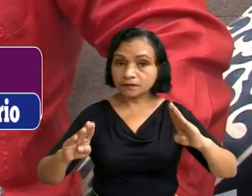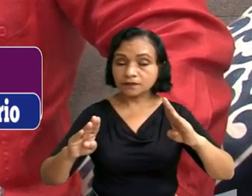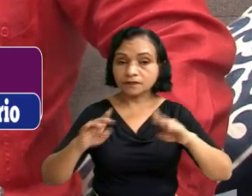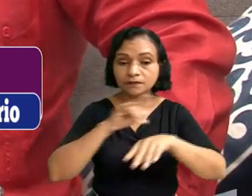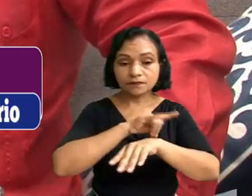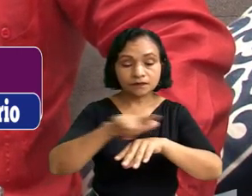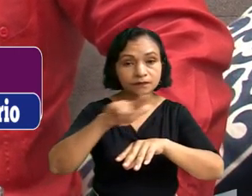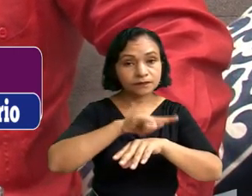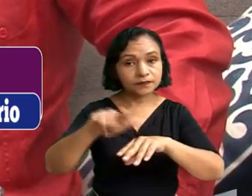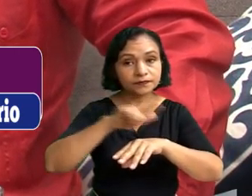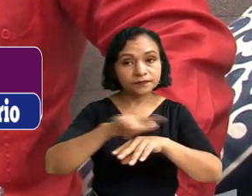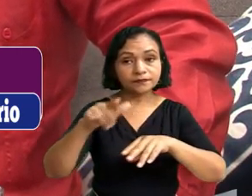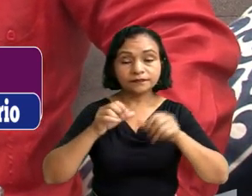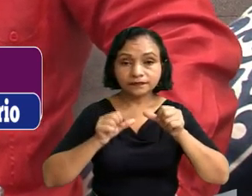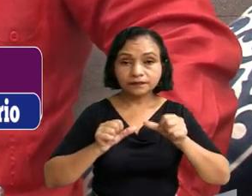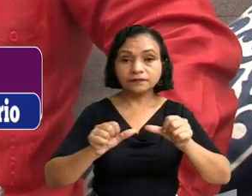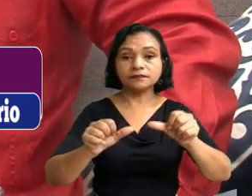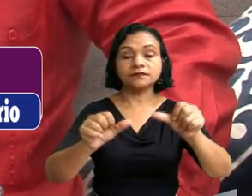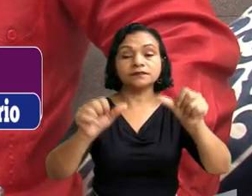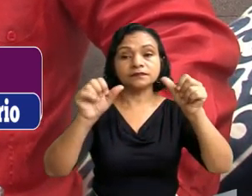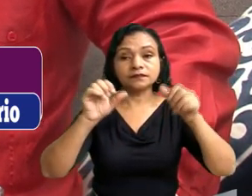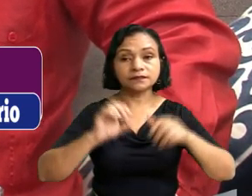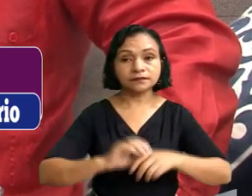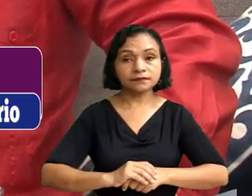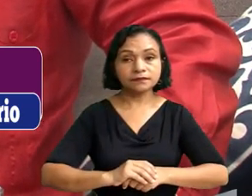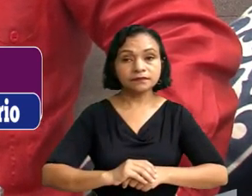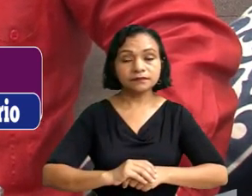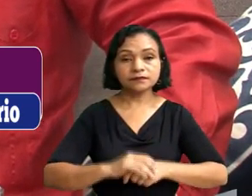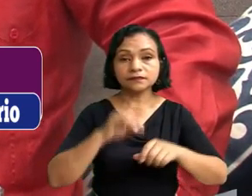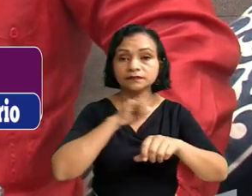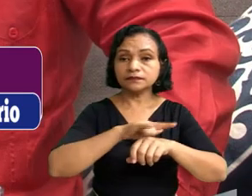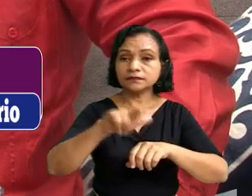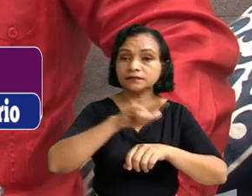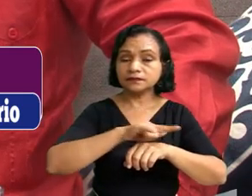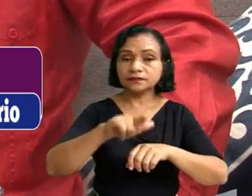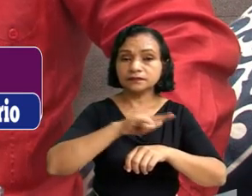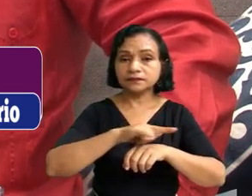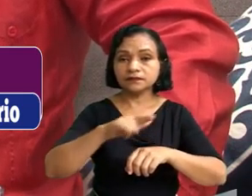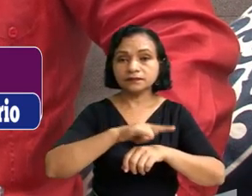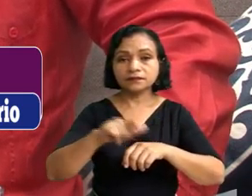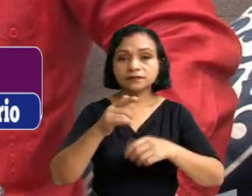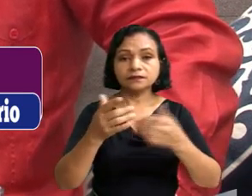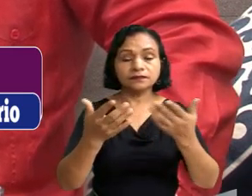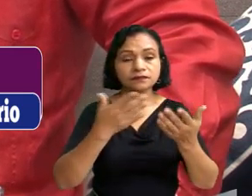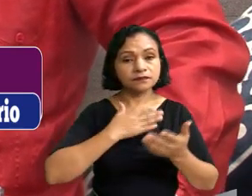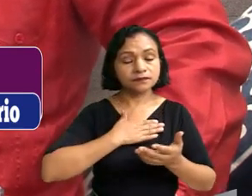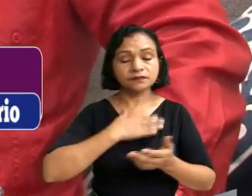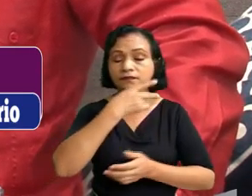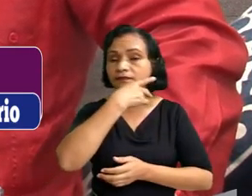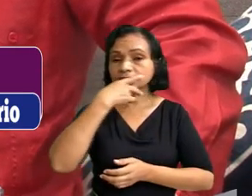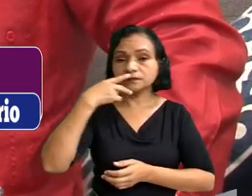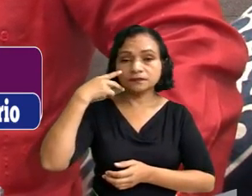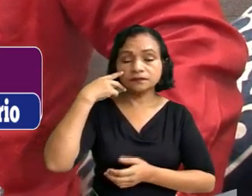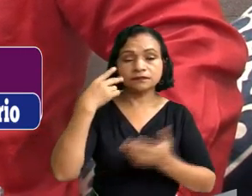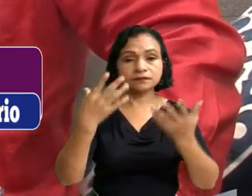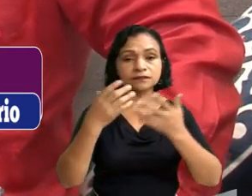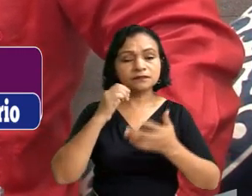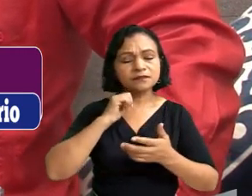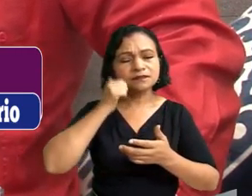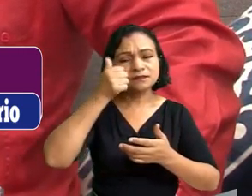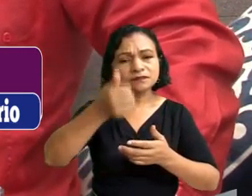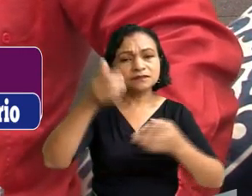búsqueda de seguir adelante la búsqueda de lo que mi mismo padre soy yo un mañana